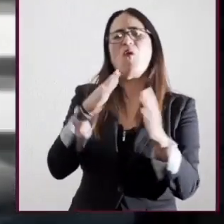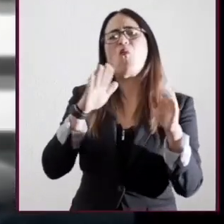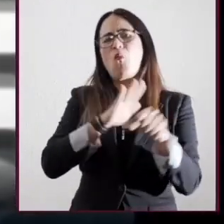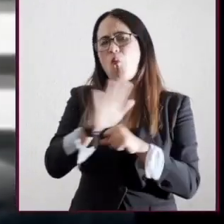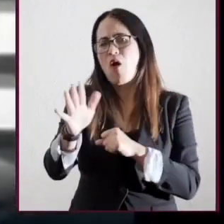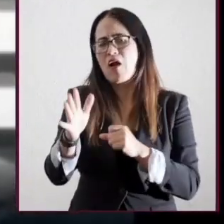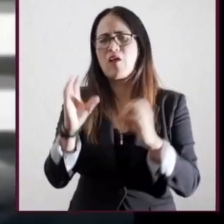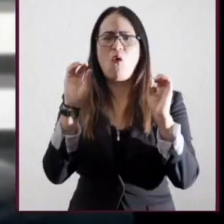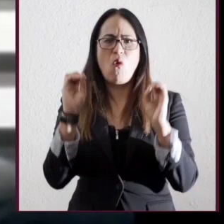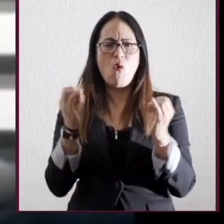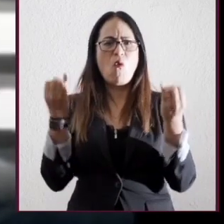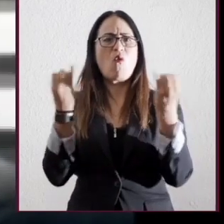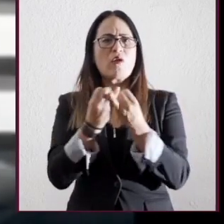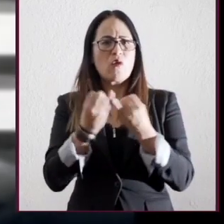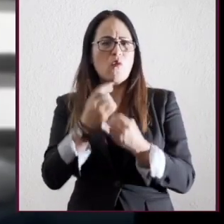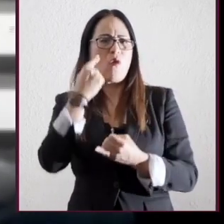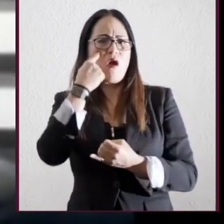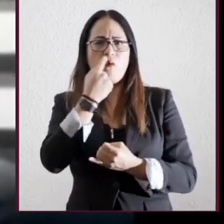que estaban